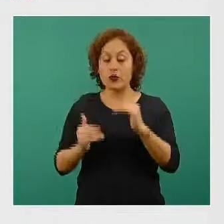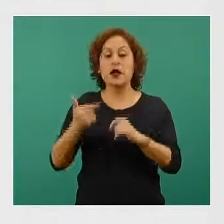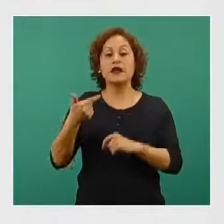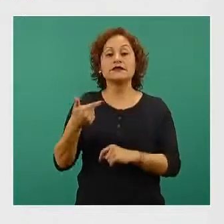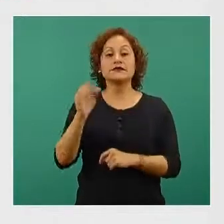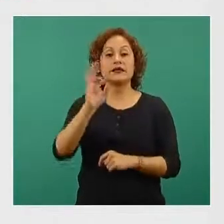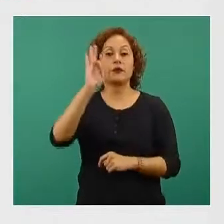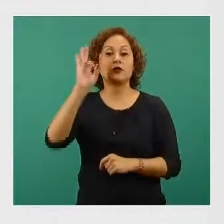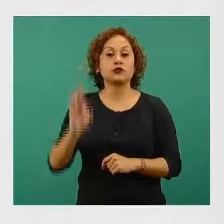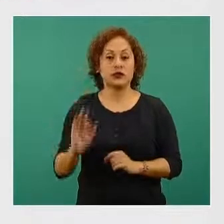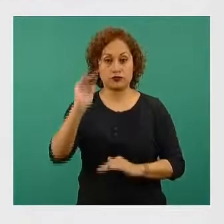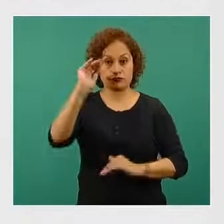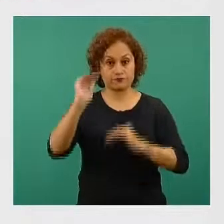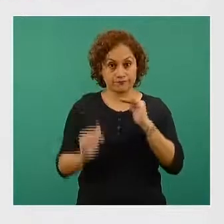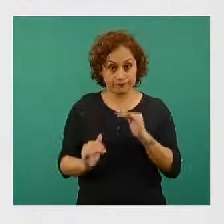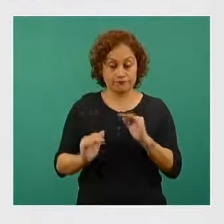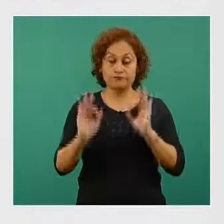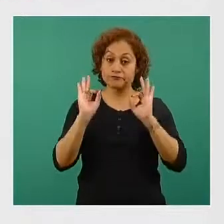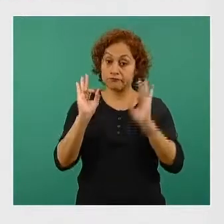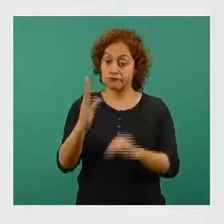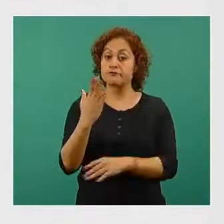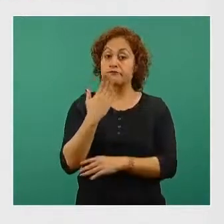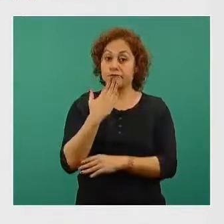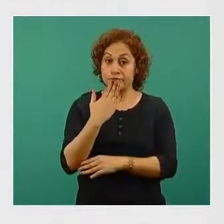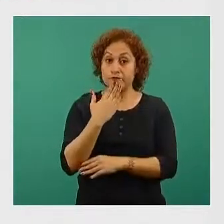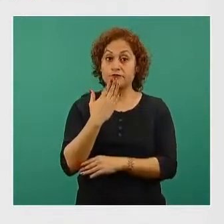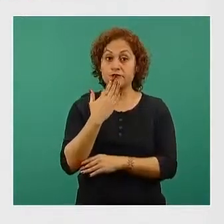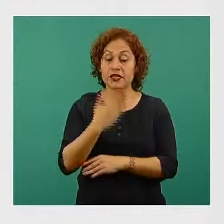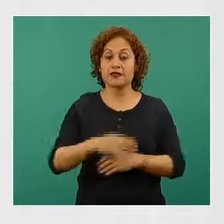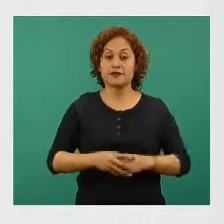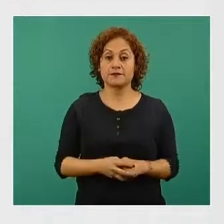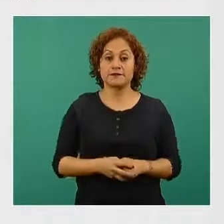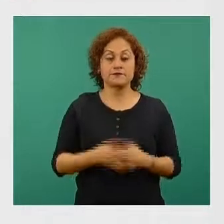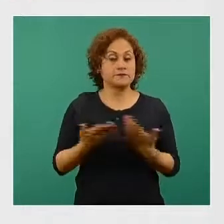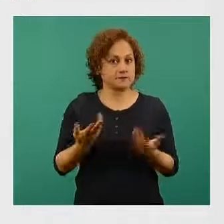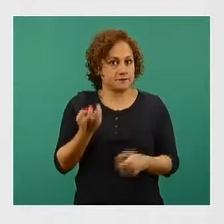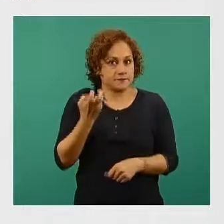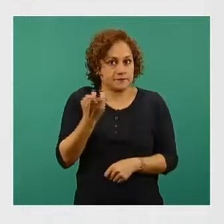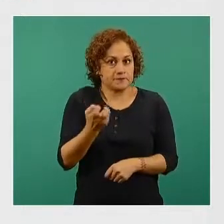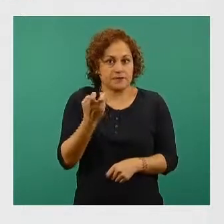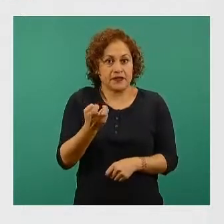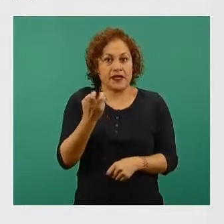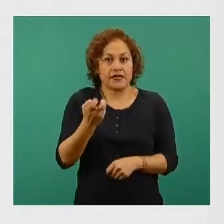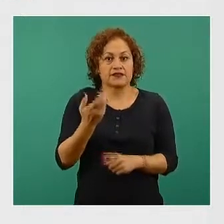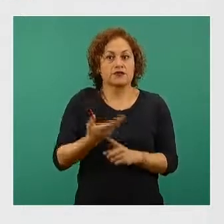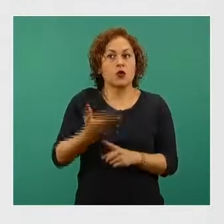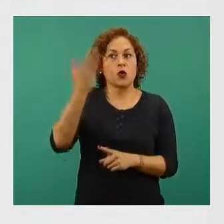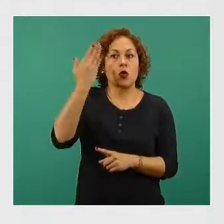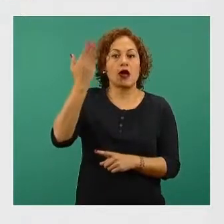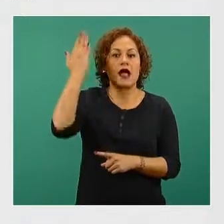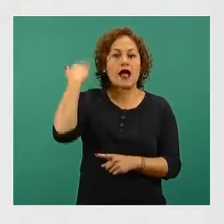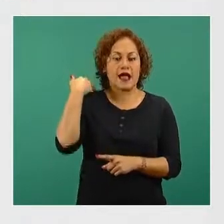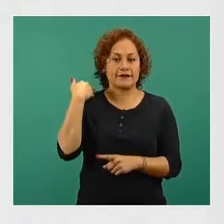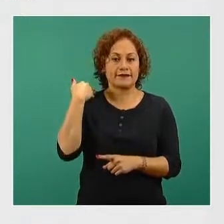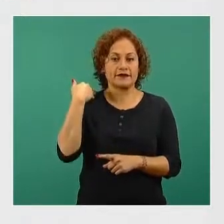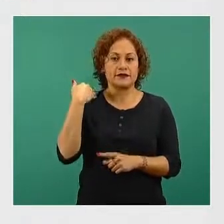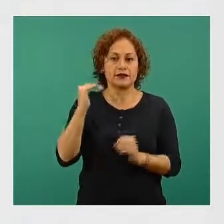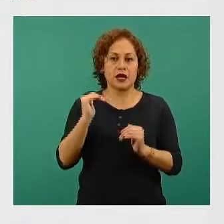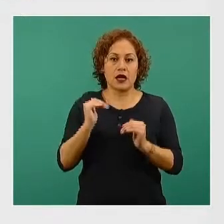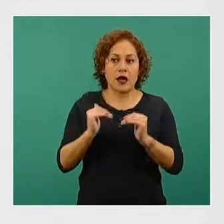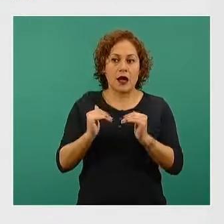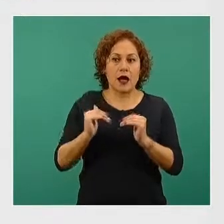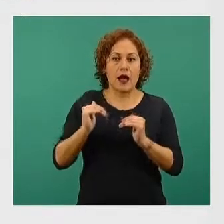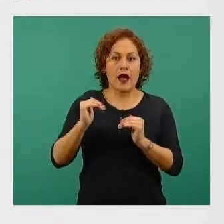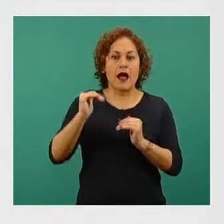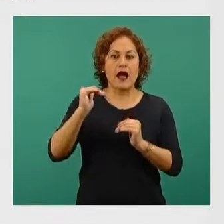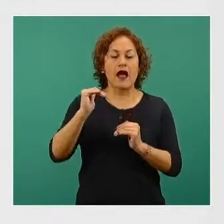ha sido una disminución en relación al menos a la velocidad con que se venía comportando este descenso